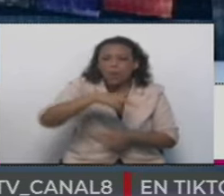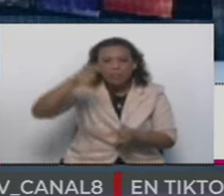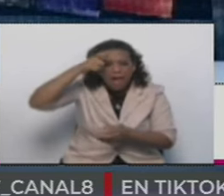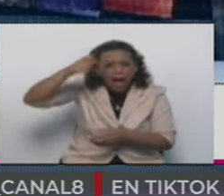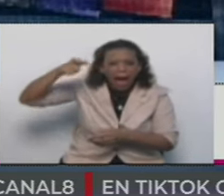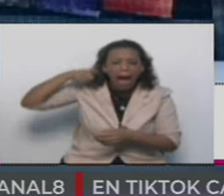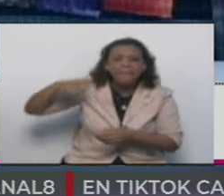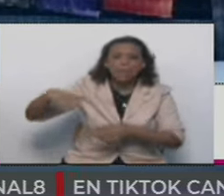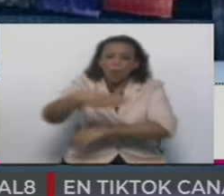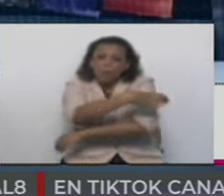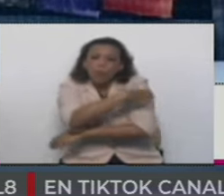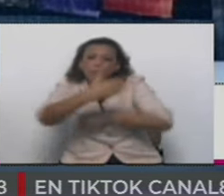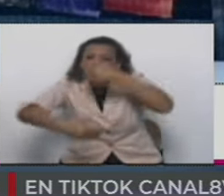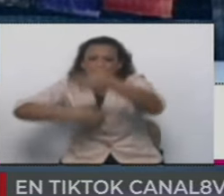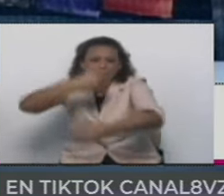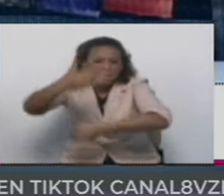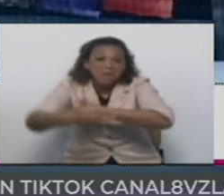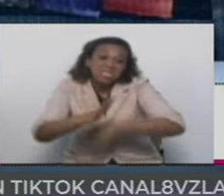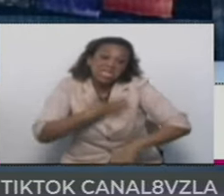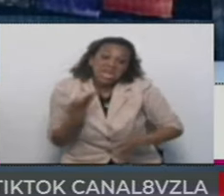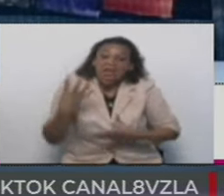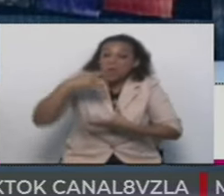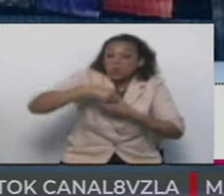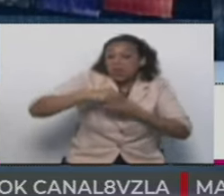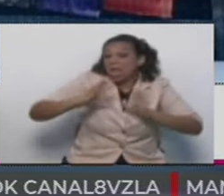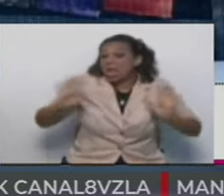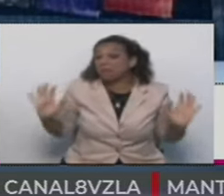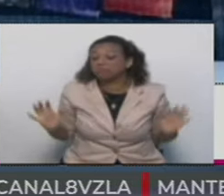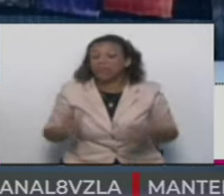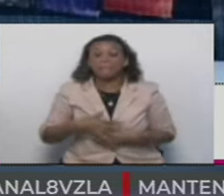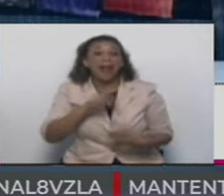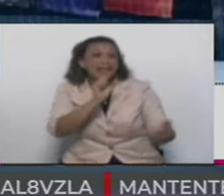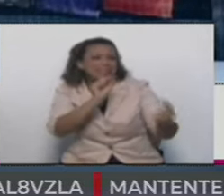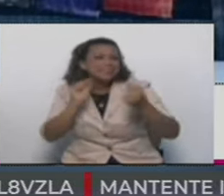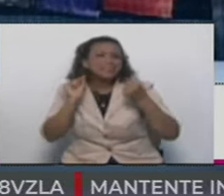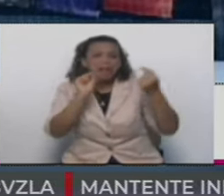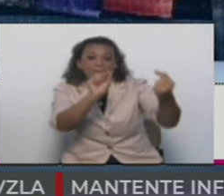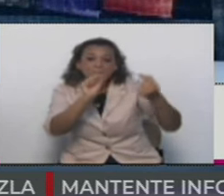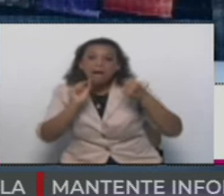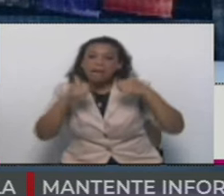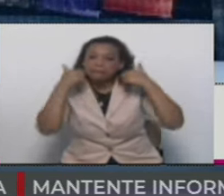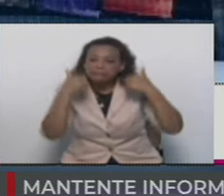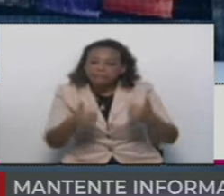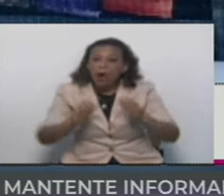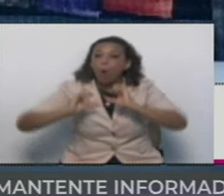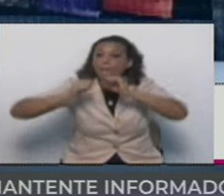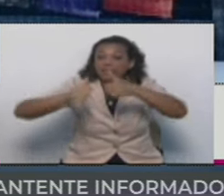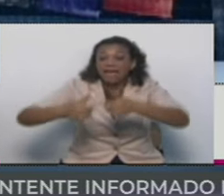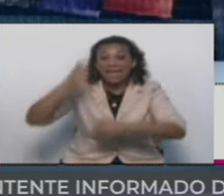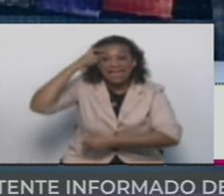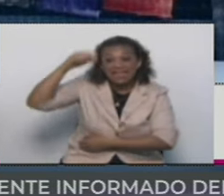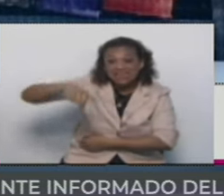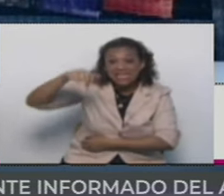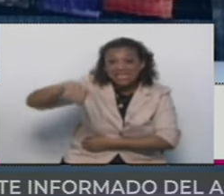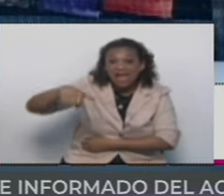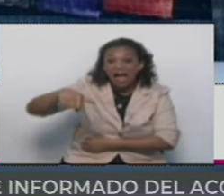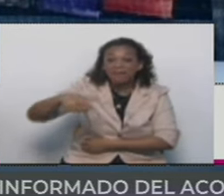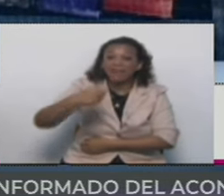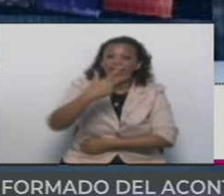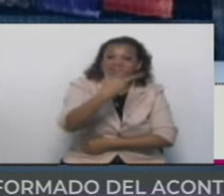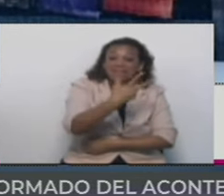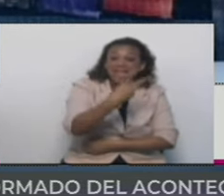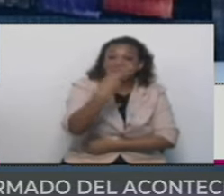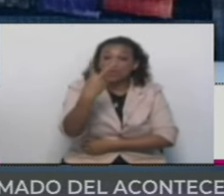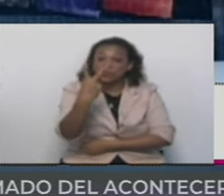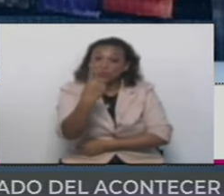movimientos de izquierda, progresista y más allá, para el debate que haríamos nosotros precisamente en fecha de 31